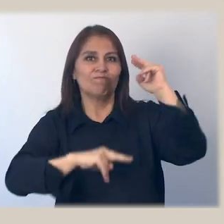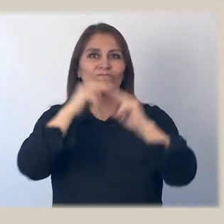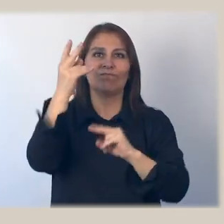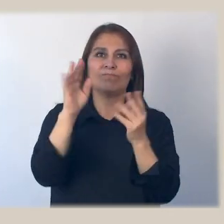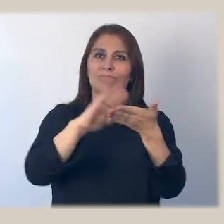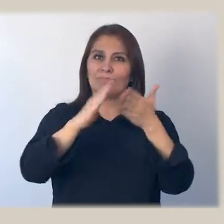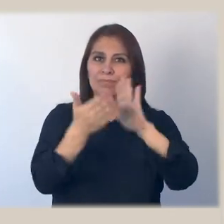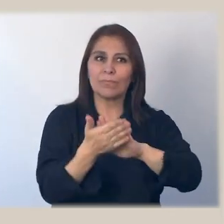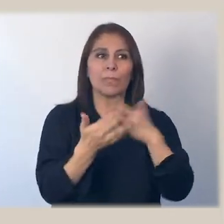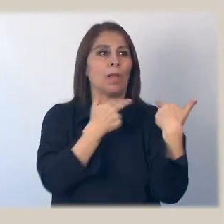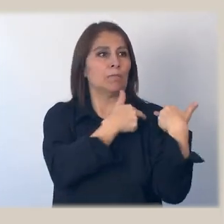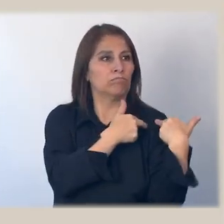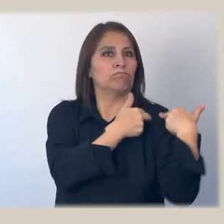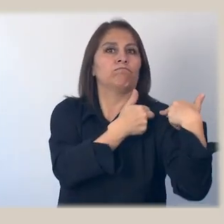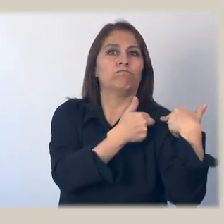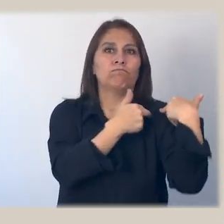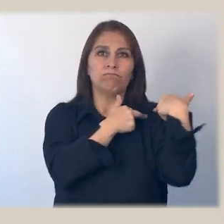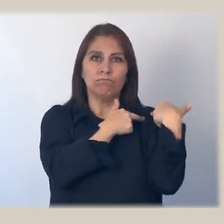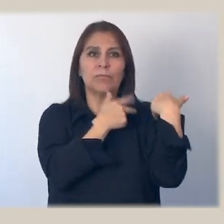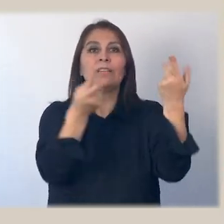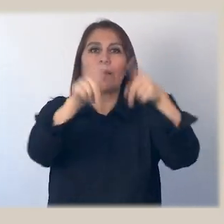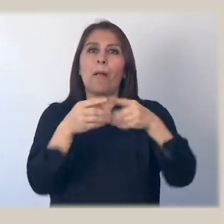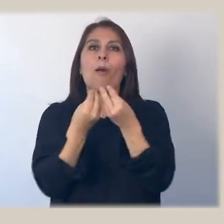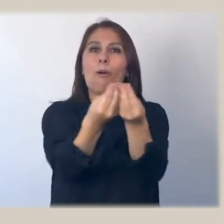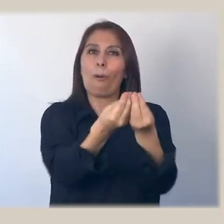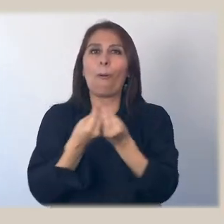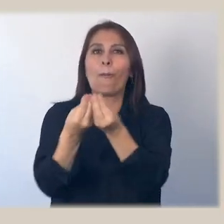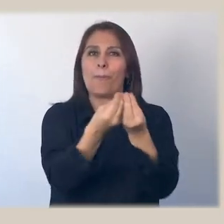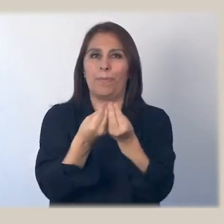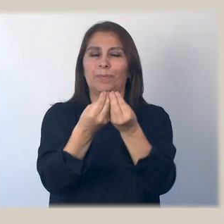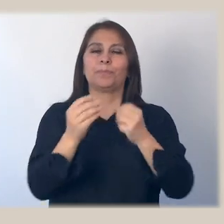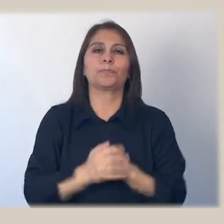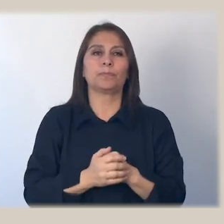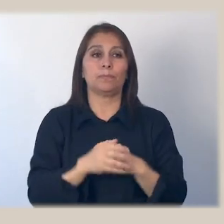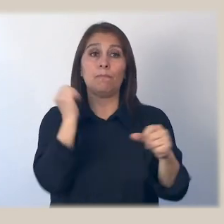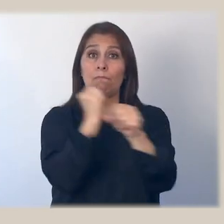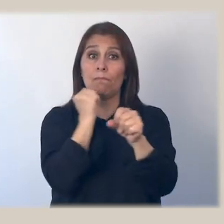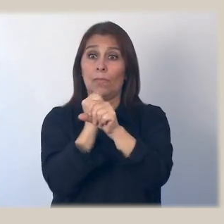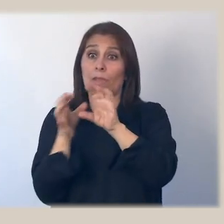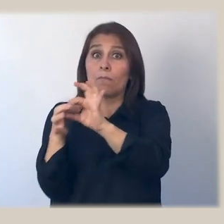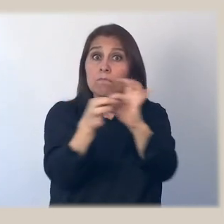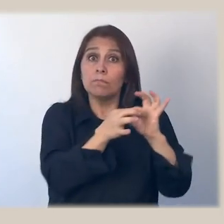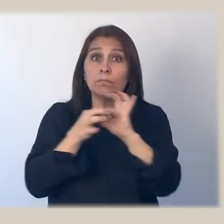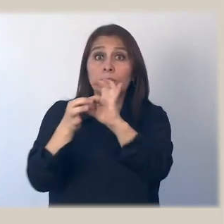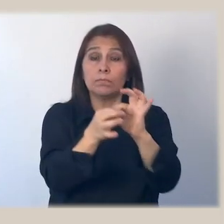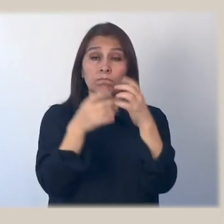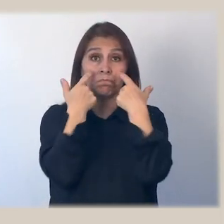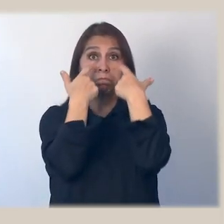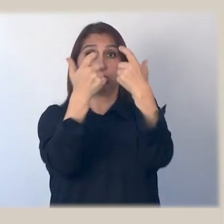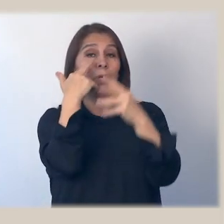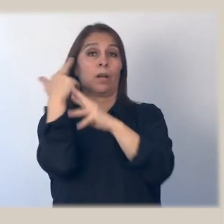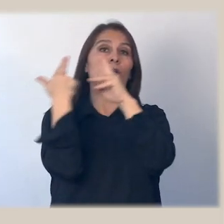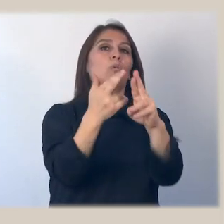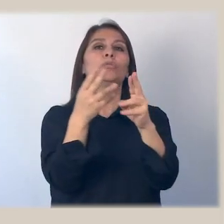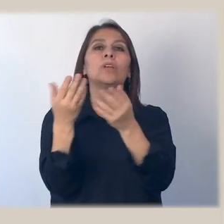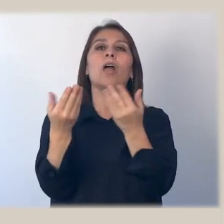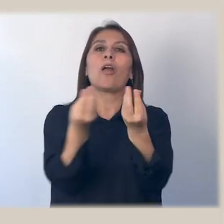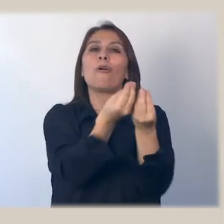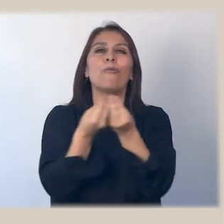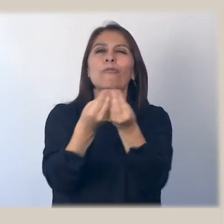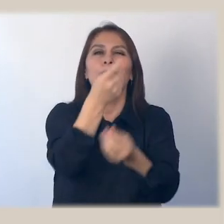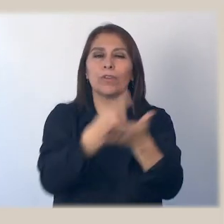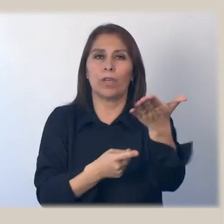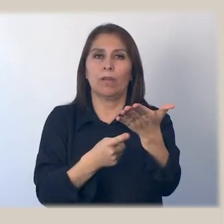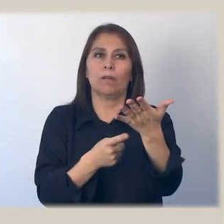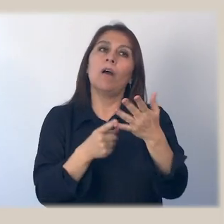de comunidad, la corresponsabilidad y la convivencia. A partir de este trabajo articulado se destaca, en el marco del programa de